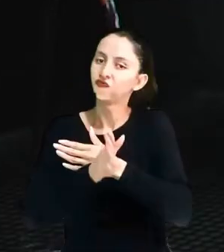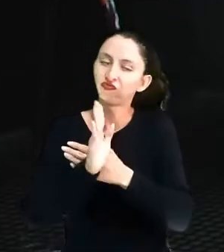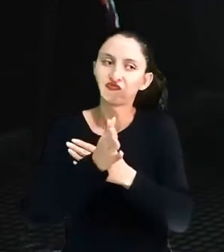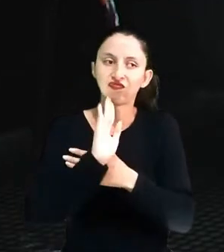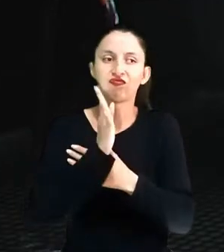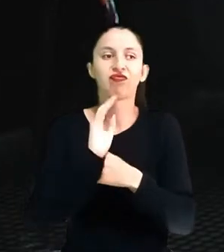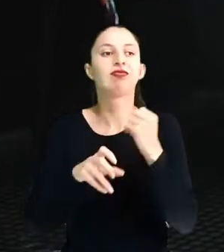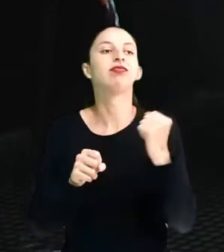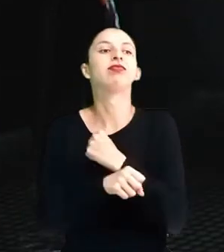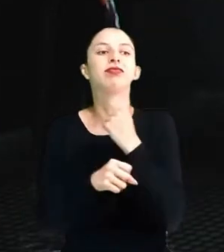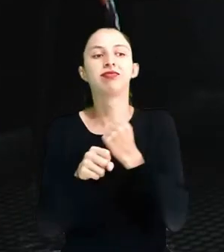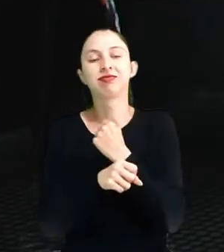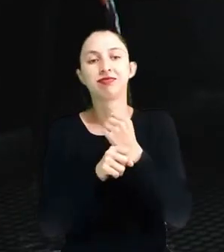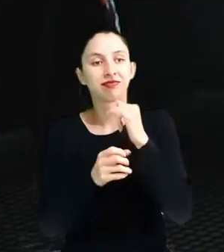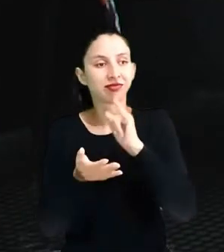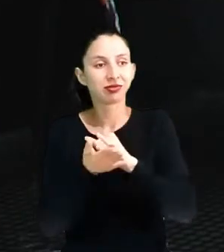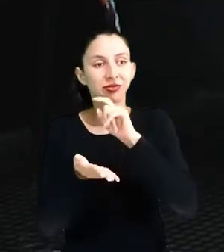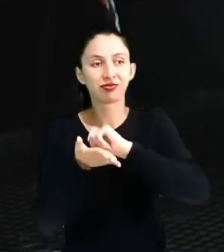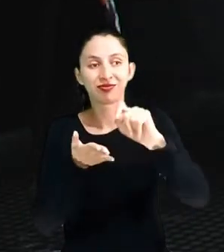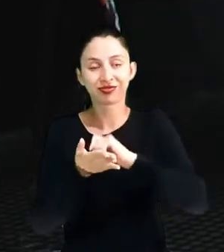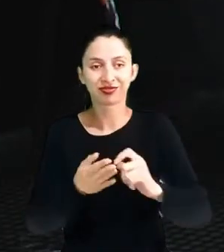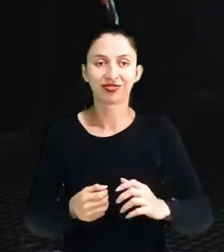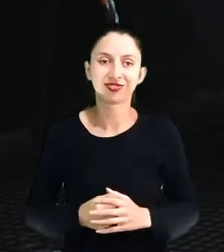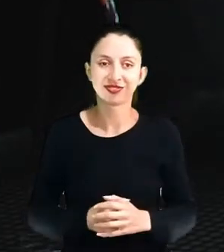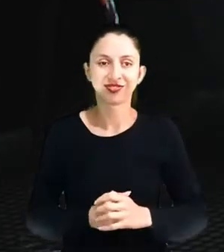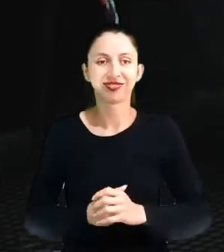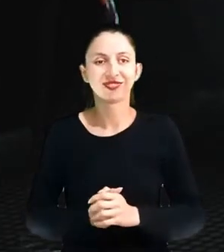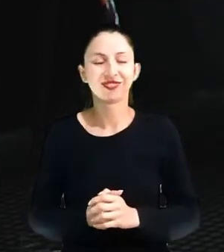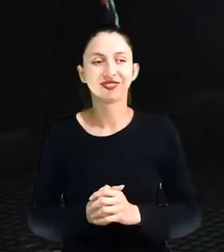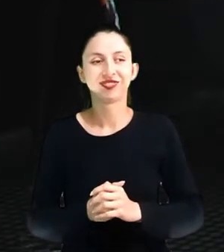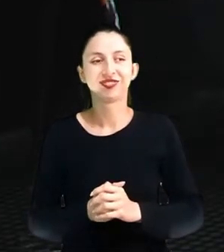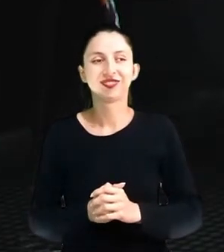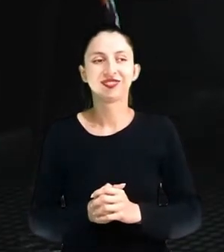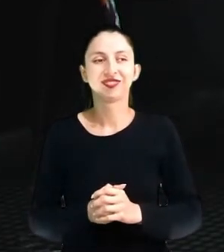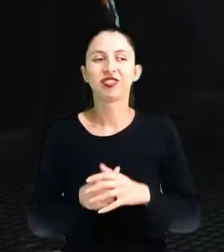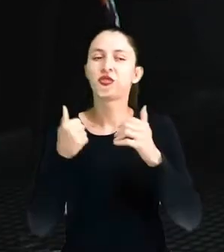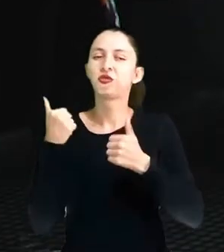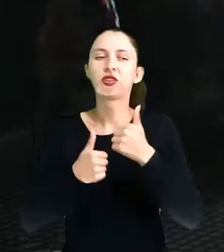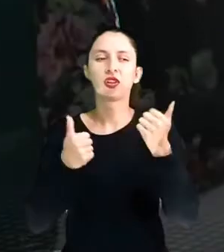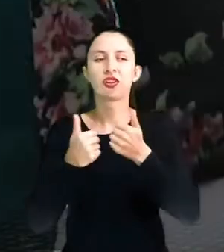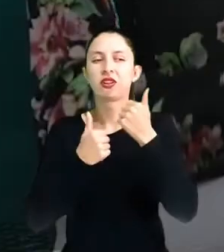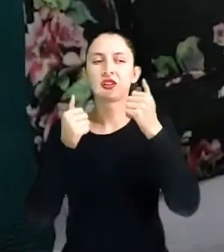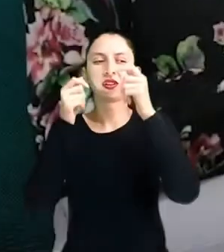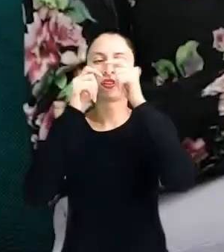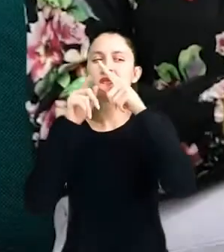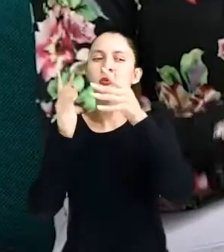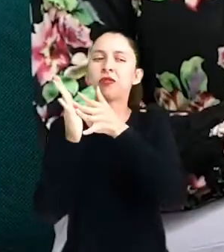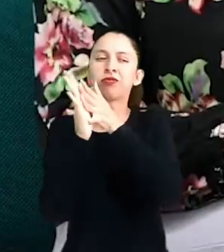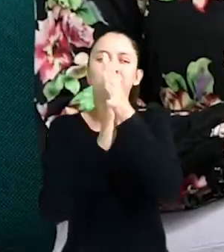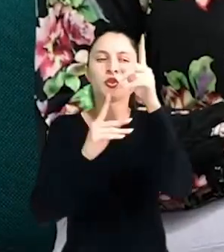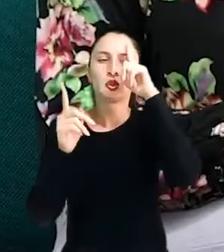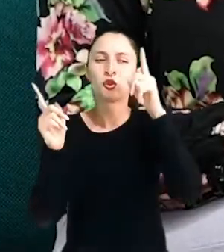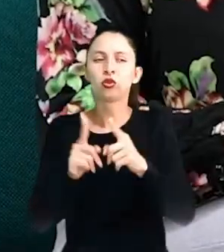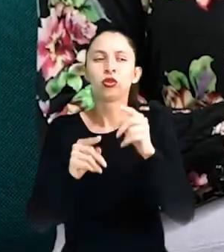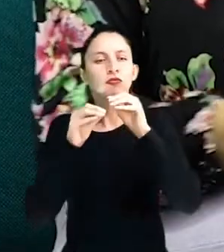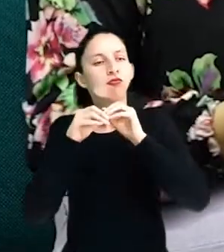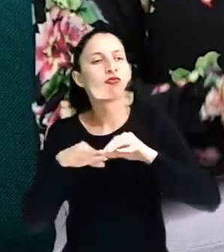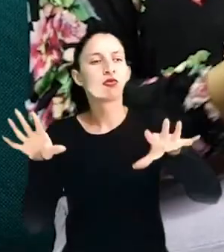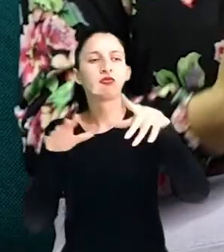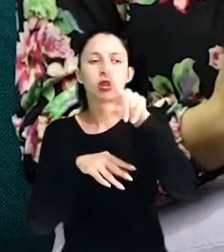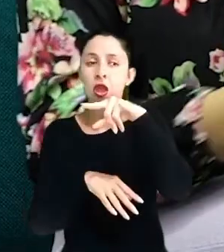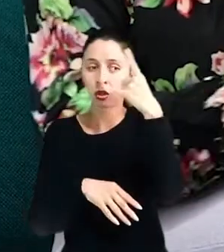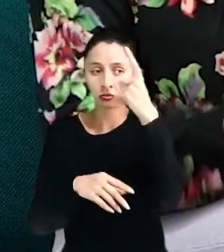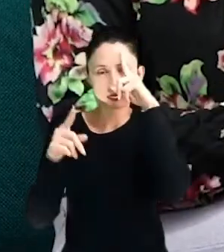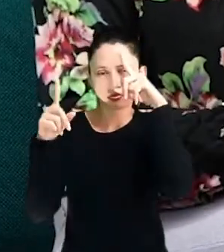estudiantes puedan adelantar este trabajo también en conjunto. Muy bien, profe. ¿Cuál sería ese mensaje también que hoy